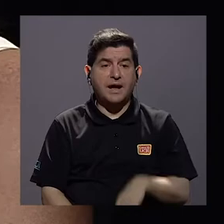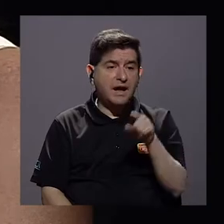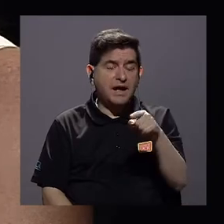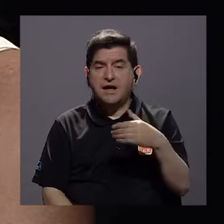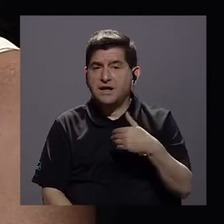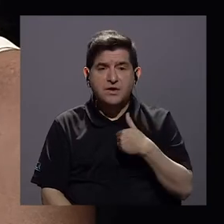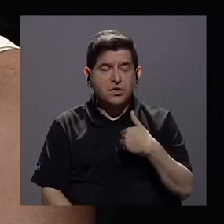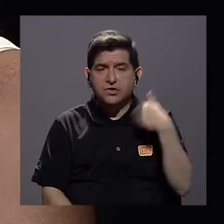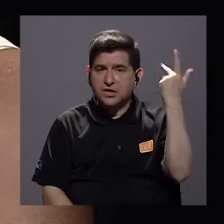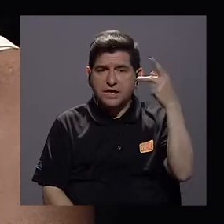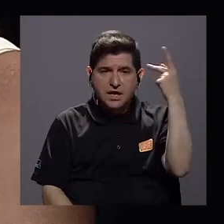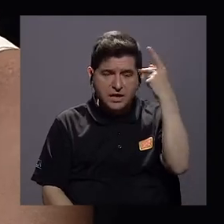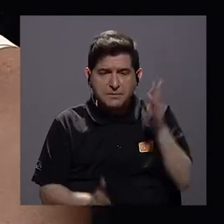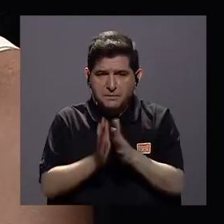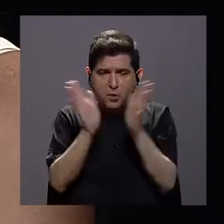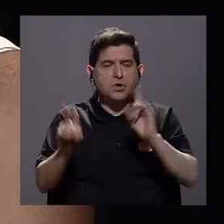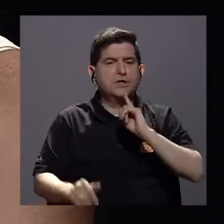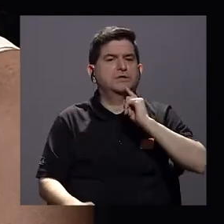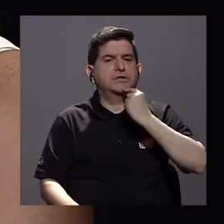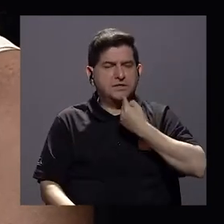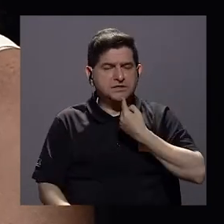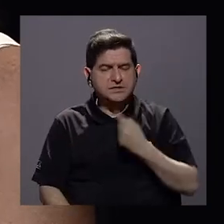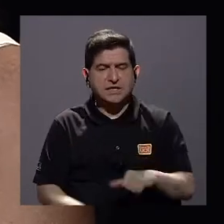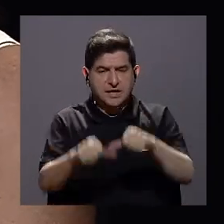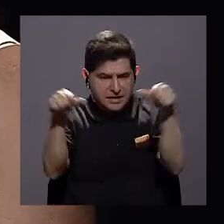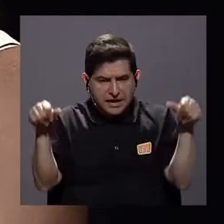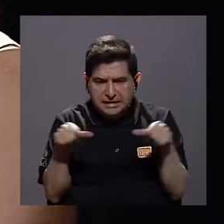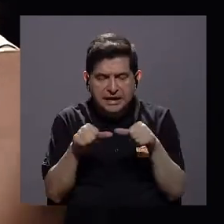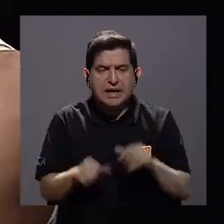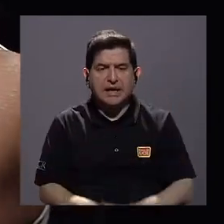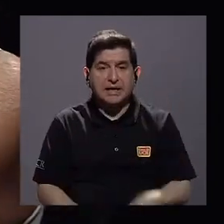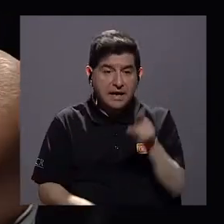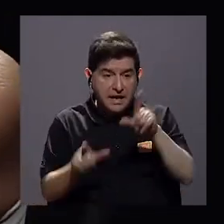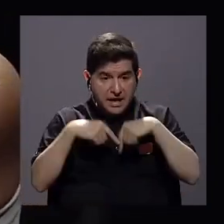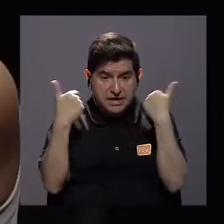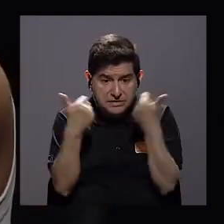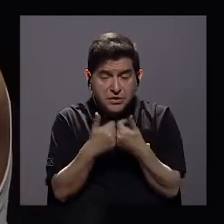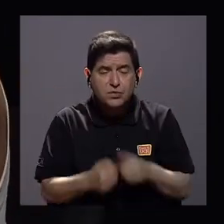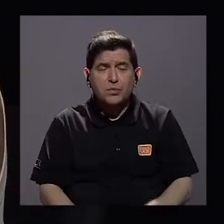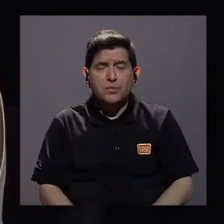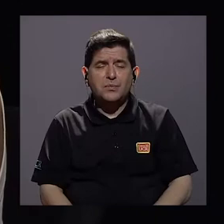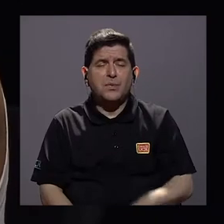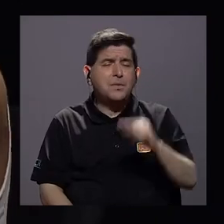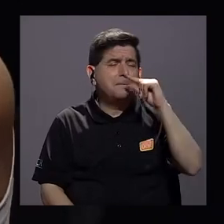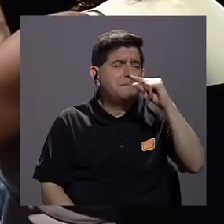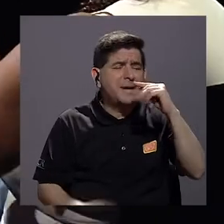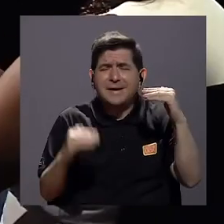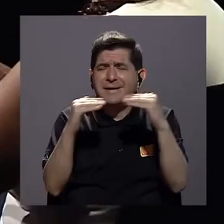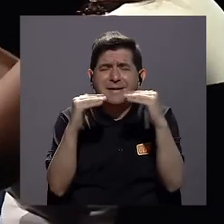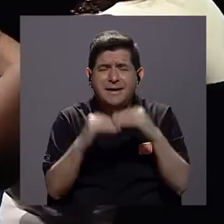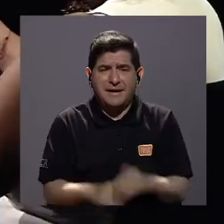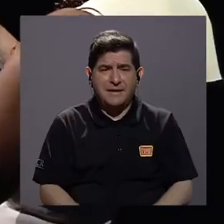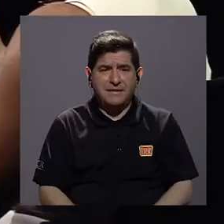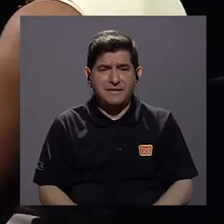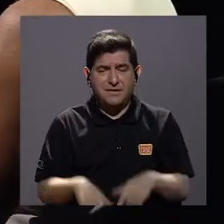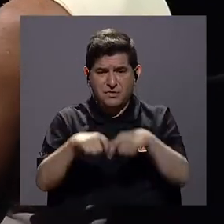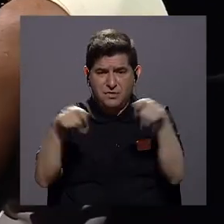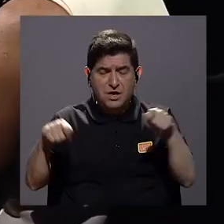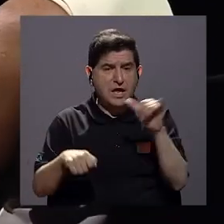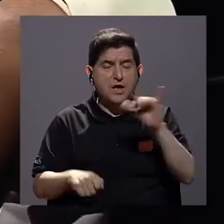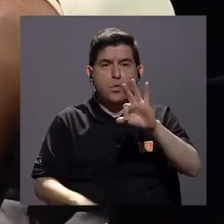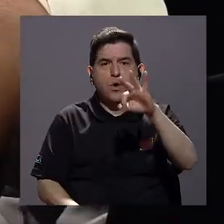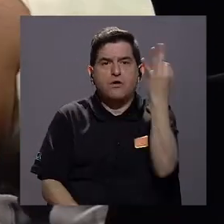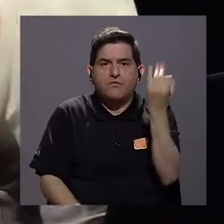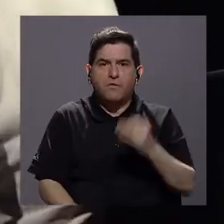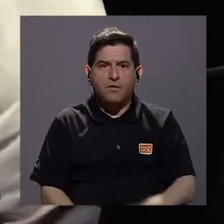no hay una política pública seria sobre este sector, ese sector que es artesanal de pequeña escala fue medido en los mismos